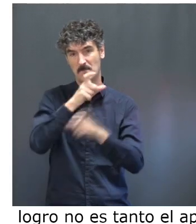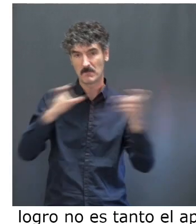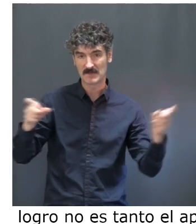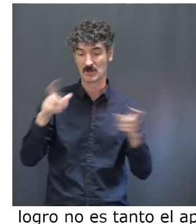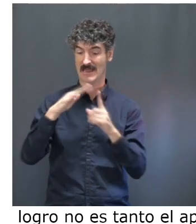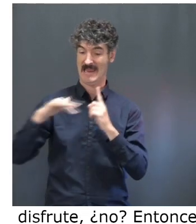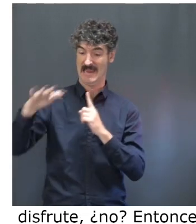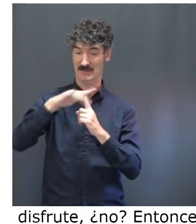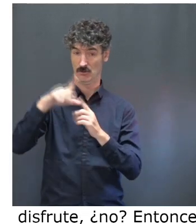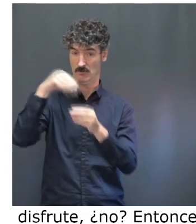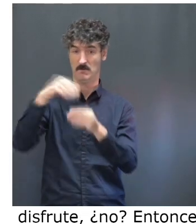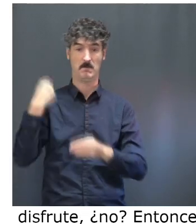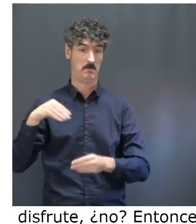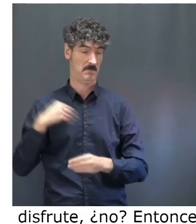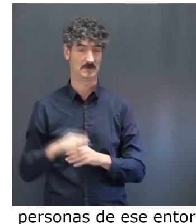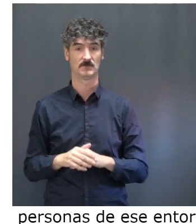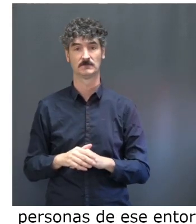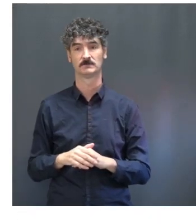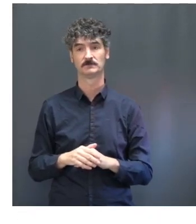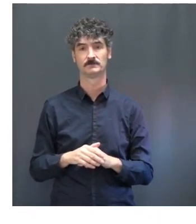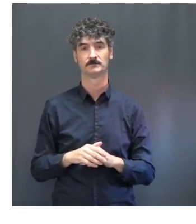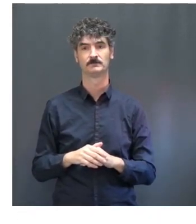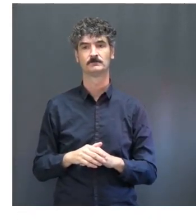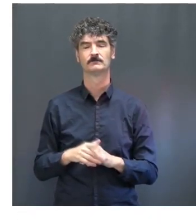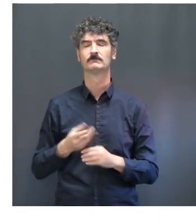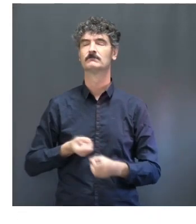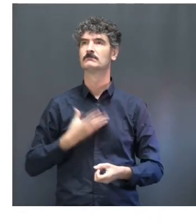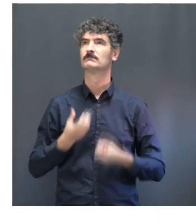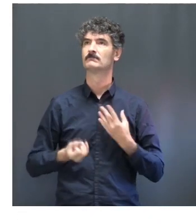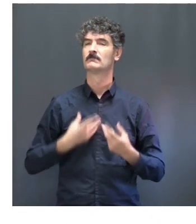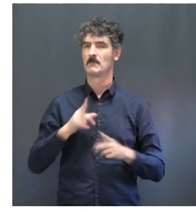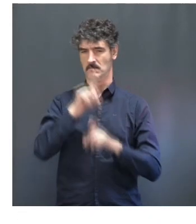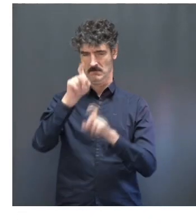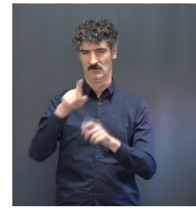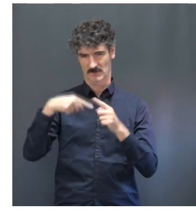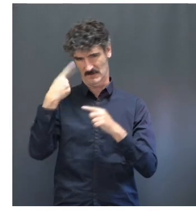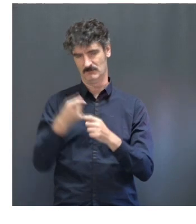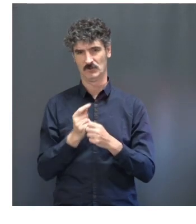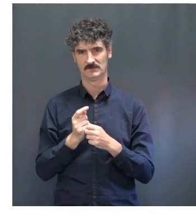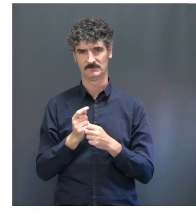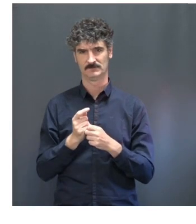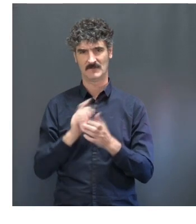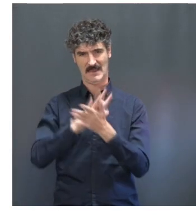entorno. Bien, me surgen preguntas, pero luego pues, si queréis vamos